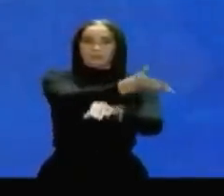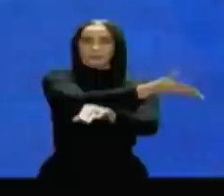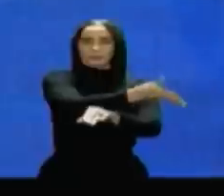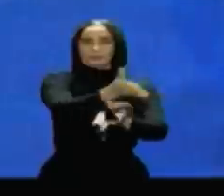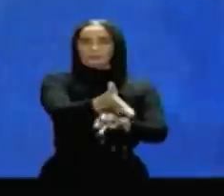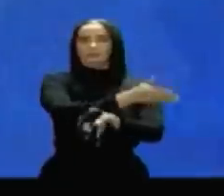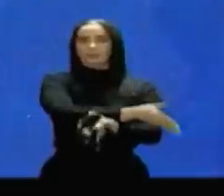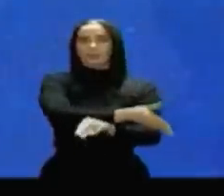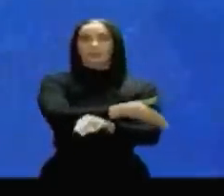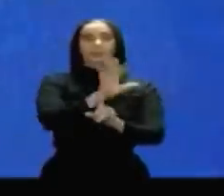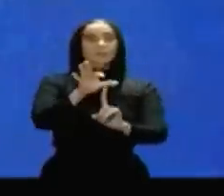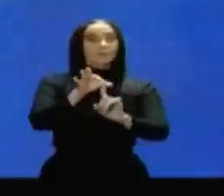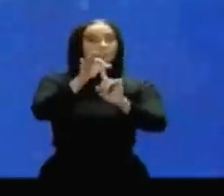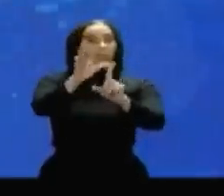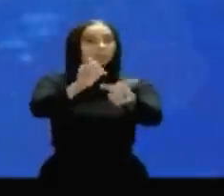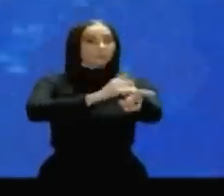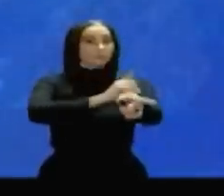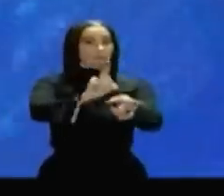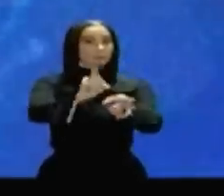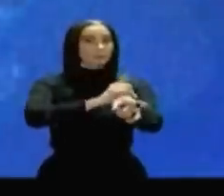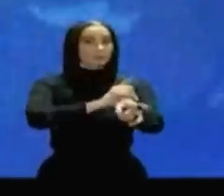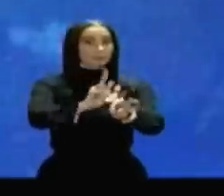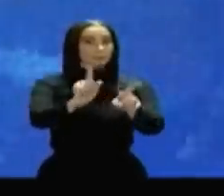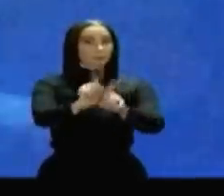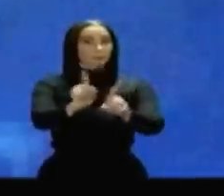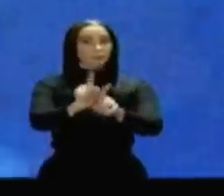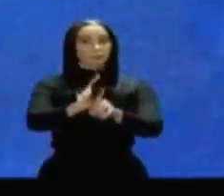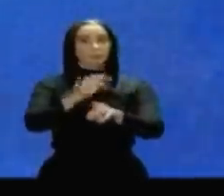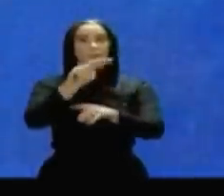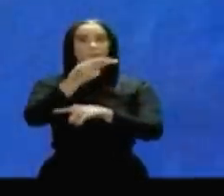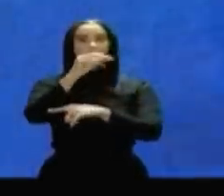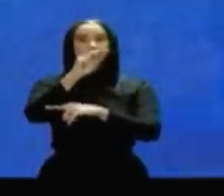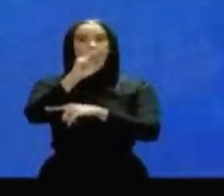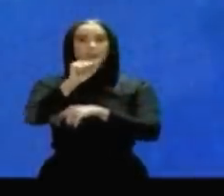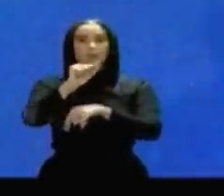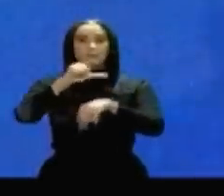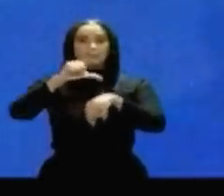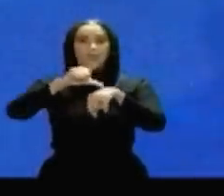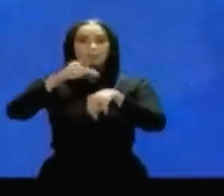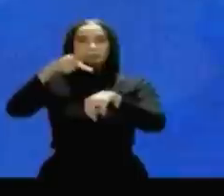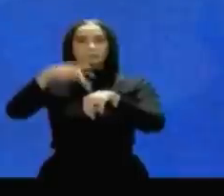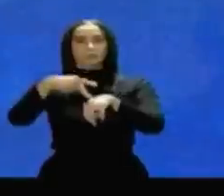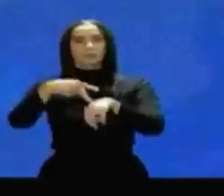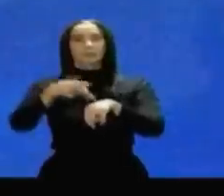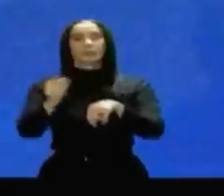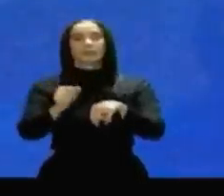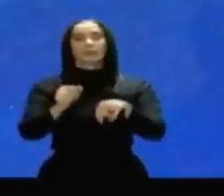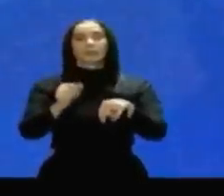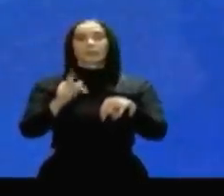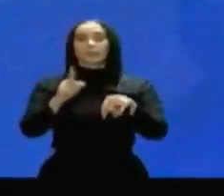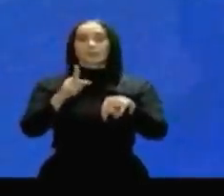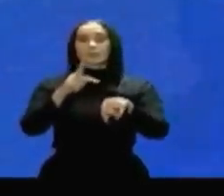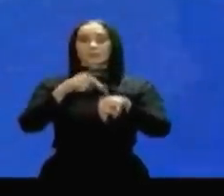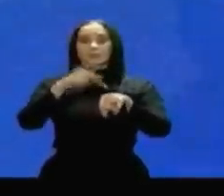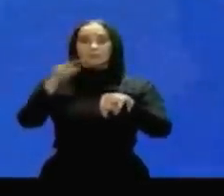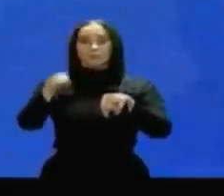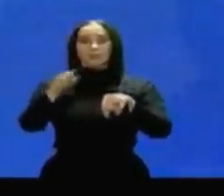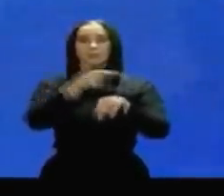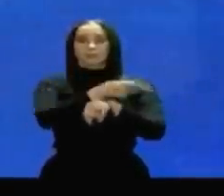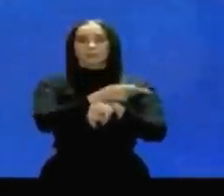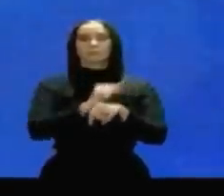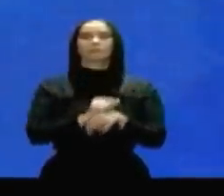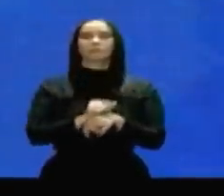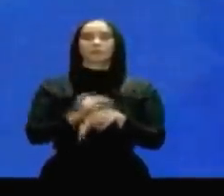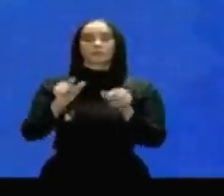frontera, especialmente en Dajabón, pero también en Jimaní, en Elías Piña y en menor medida en Pedernales. Y el